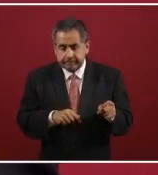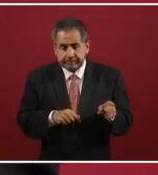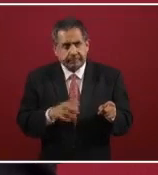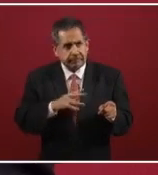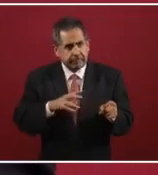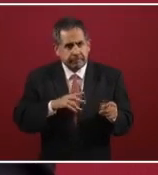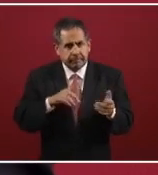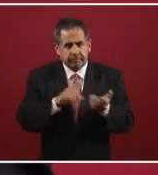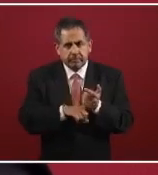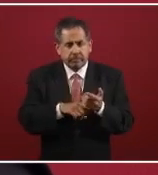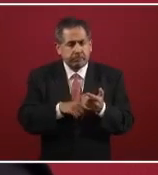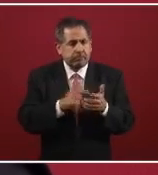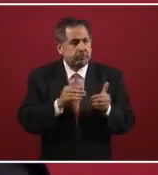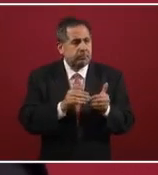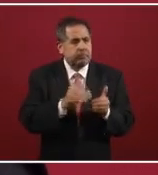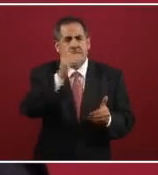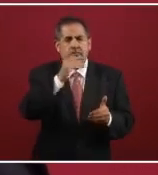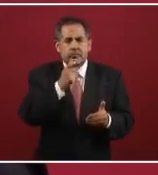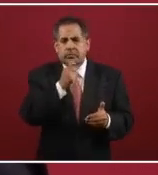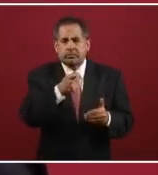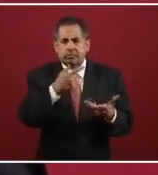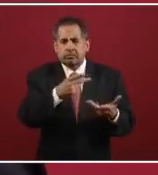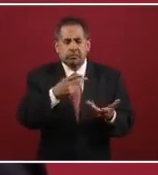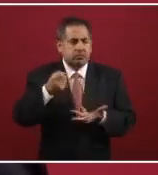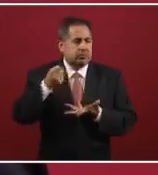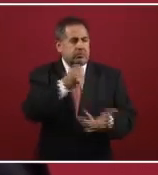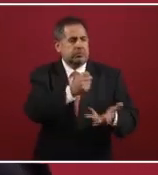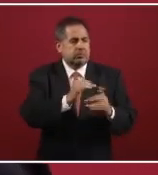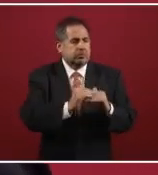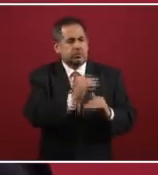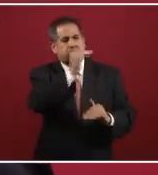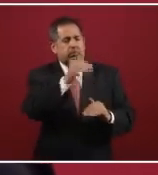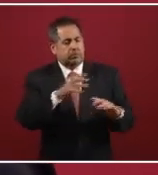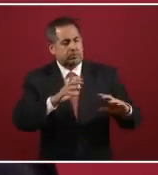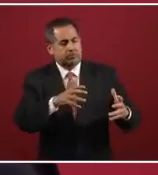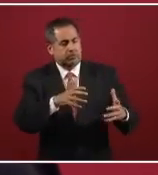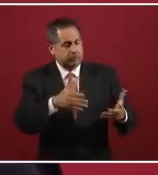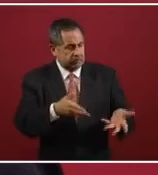había aumentado mucho su presupuesto